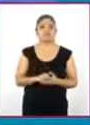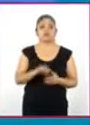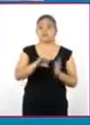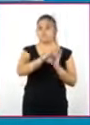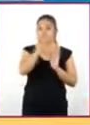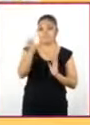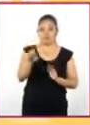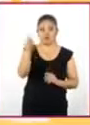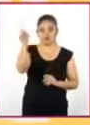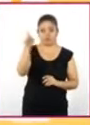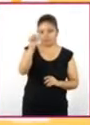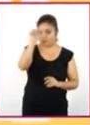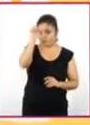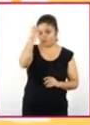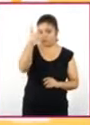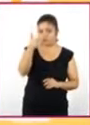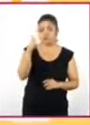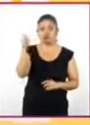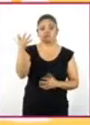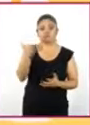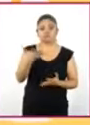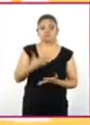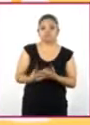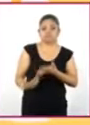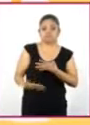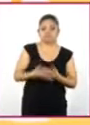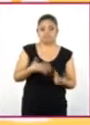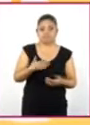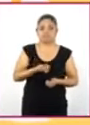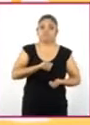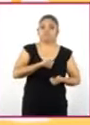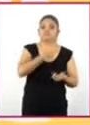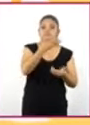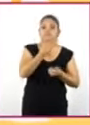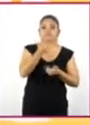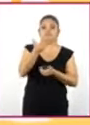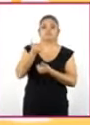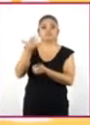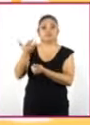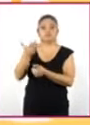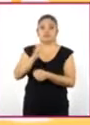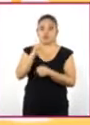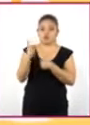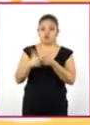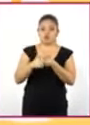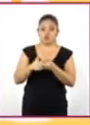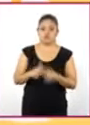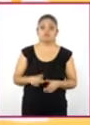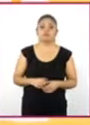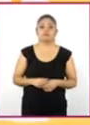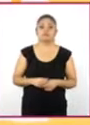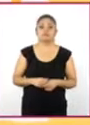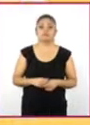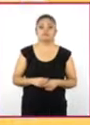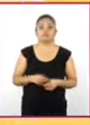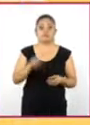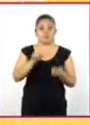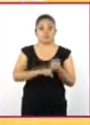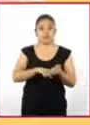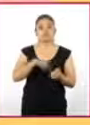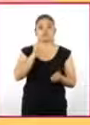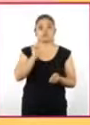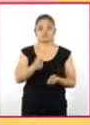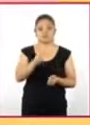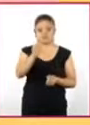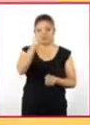India, comenzó a elaborar manufacturas y a exportarlas al resto de Europa. La aparición de la máquina de